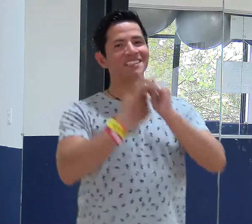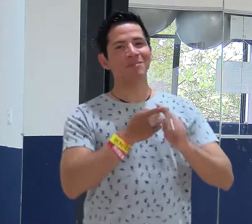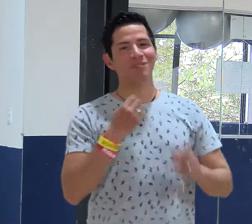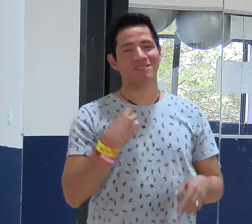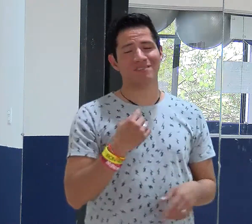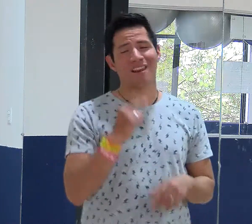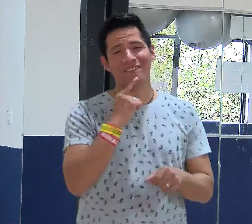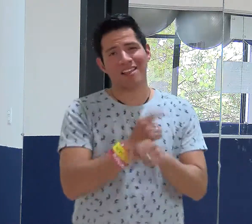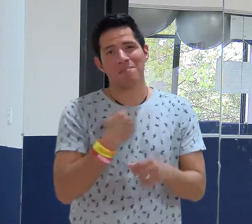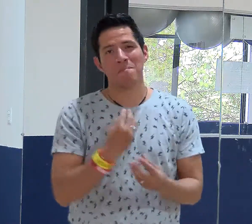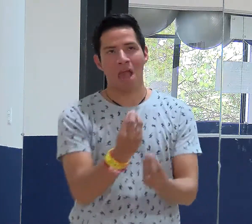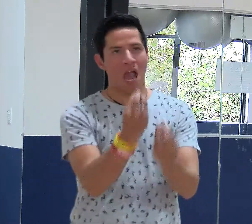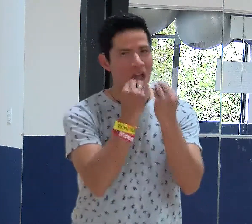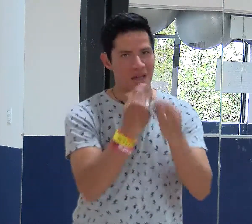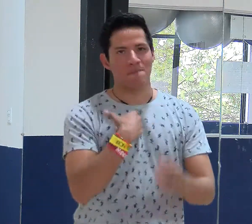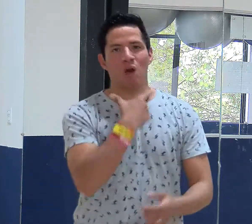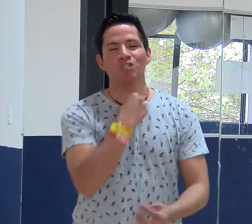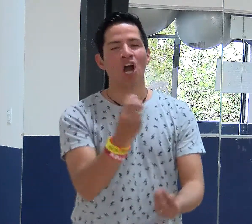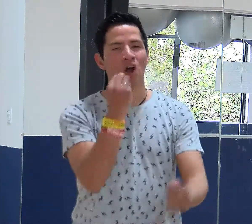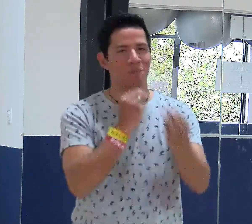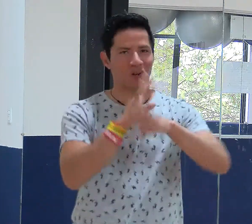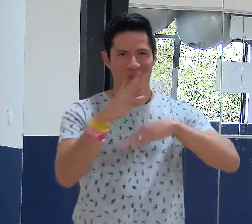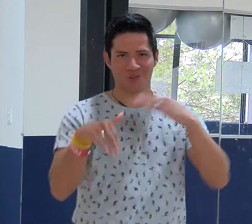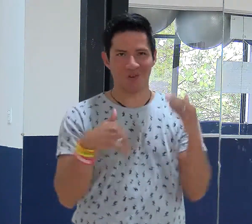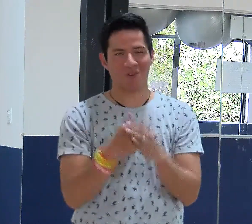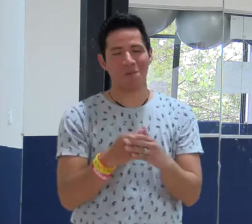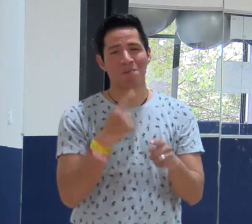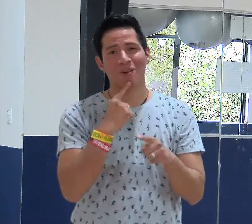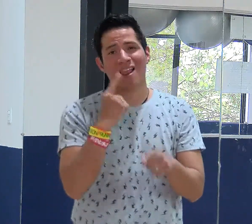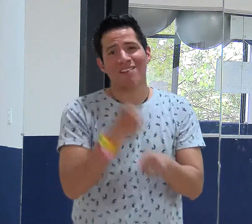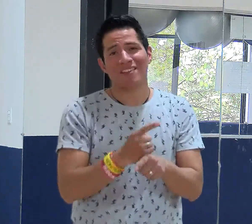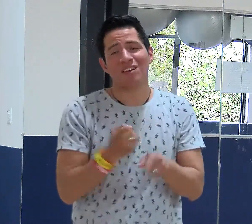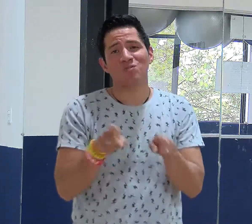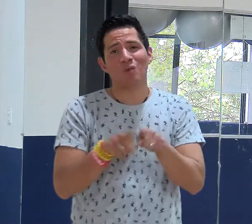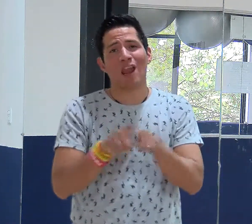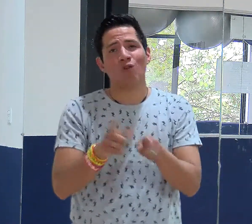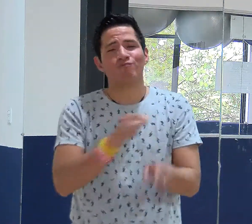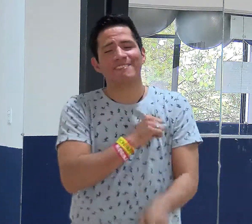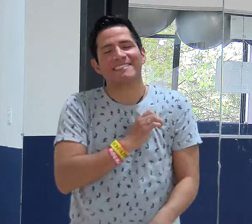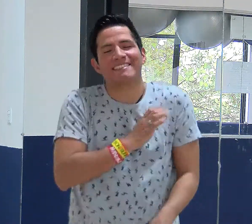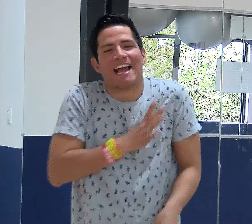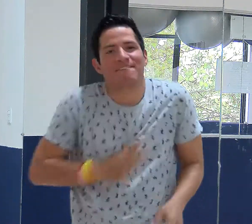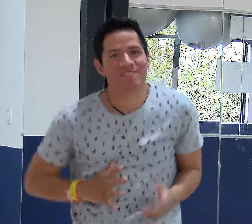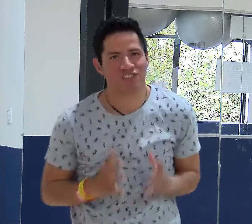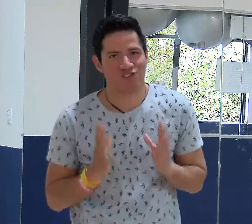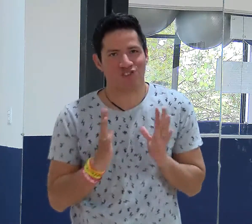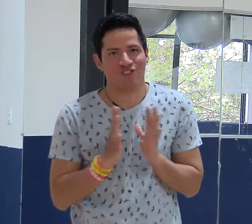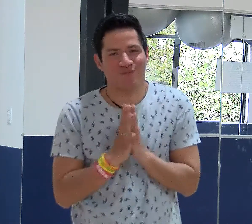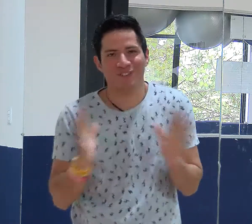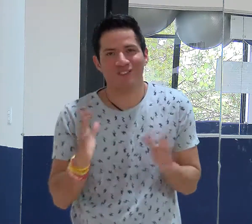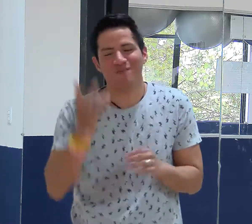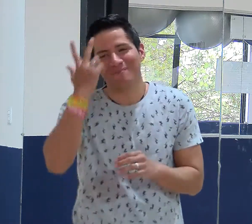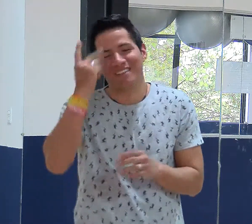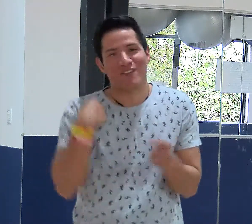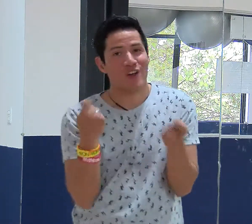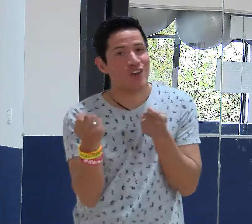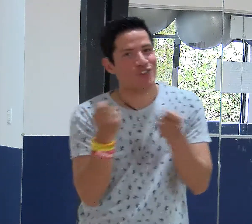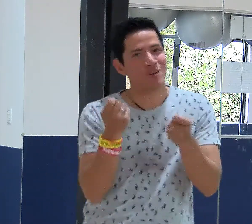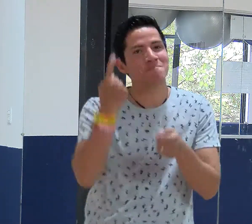Disfruto de la comida, como de todo. Sin embargo, como soy modelo, debo hacer sacrificios.